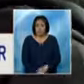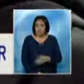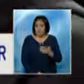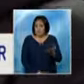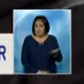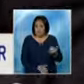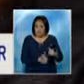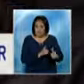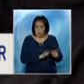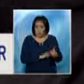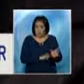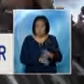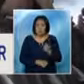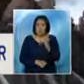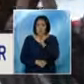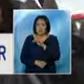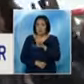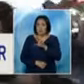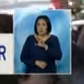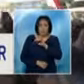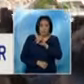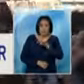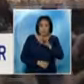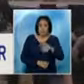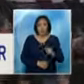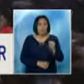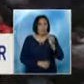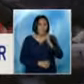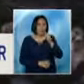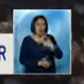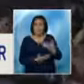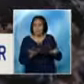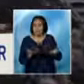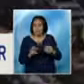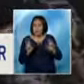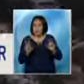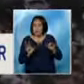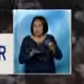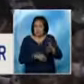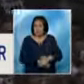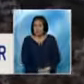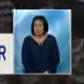Dejando el dolor de lado, el cantante Robin Williams regaló el tema Angels en honor a las víctimas.